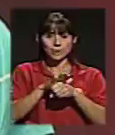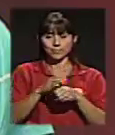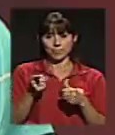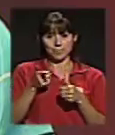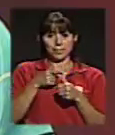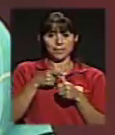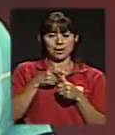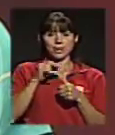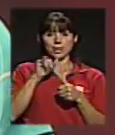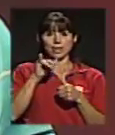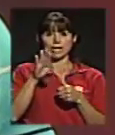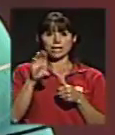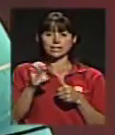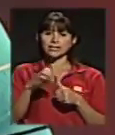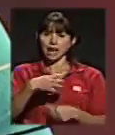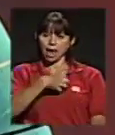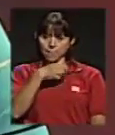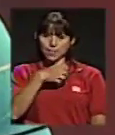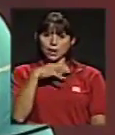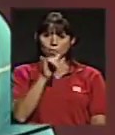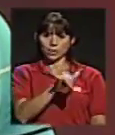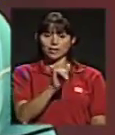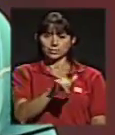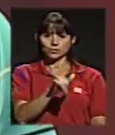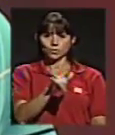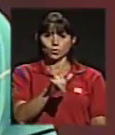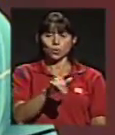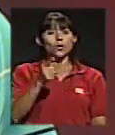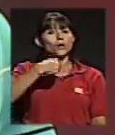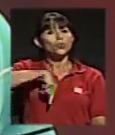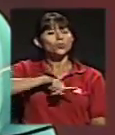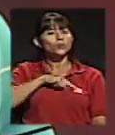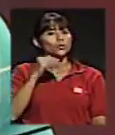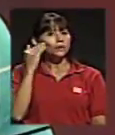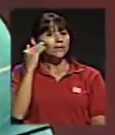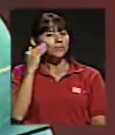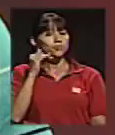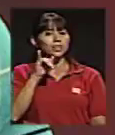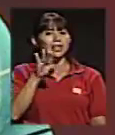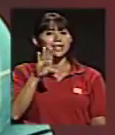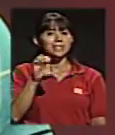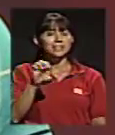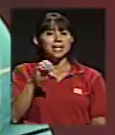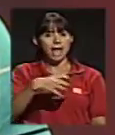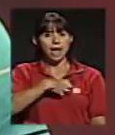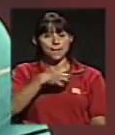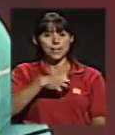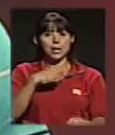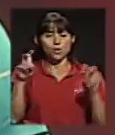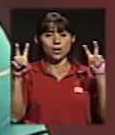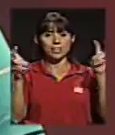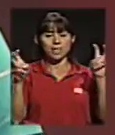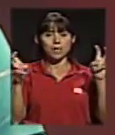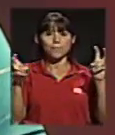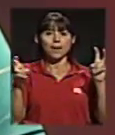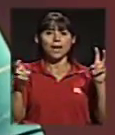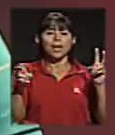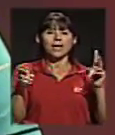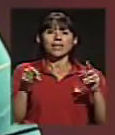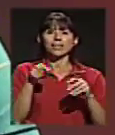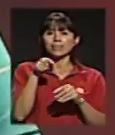fue una de las cosas que también apeló. Por lo que sabemos nosotros, el ICE apeló el tema de la